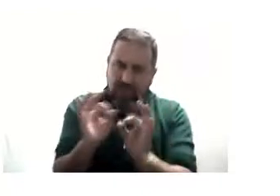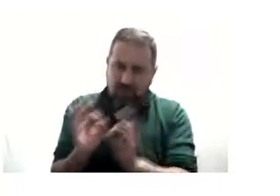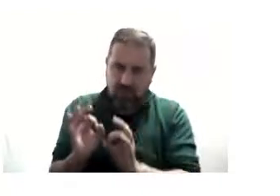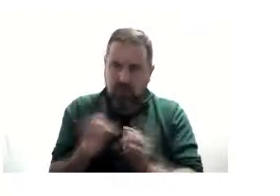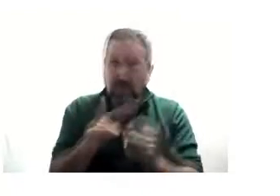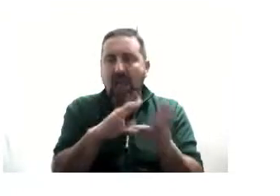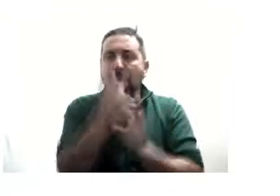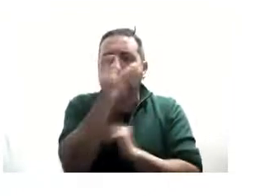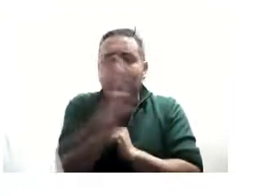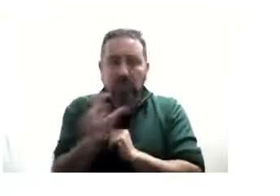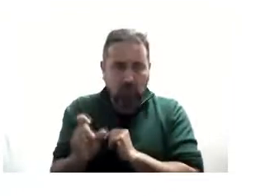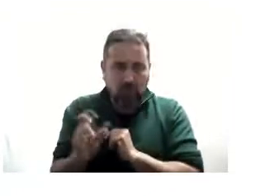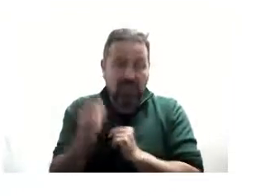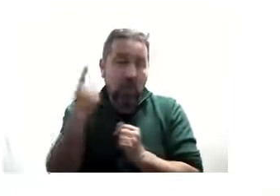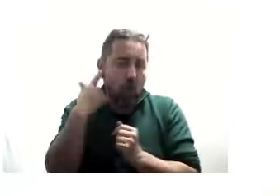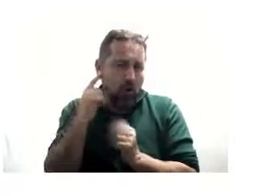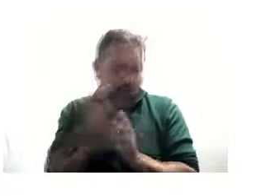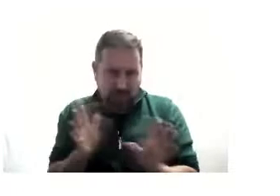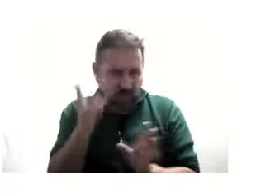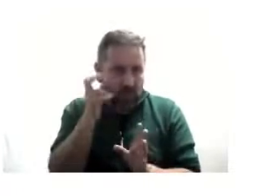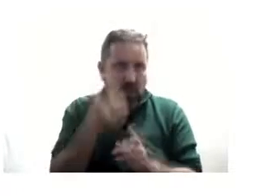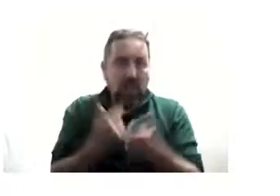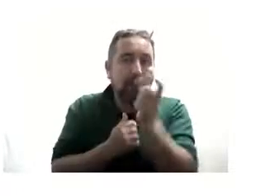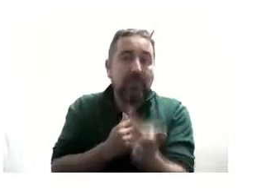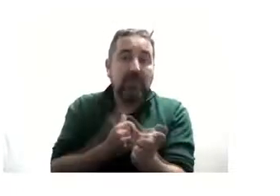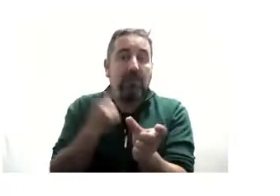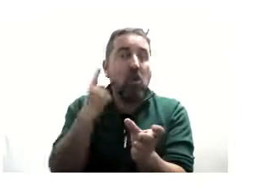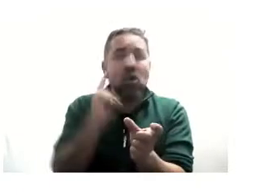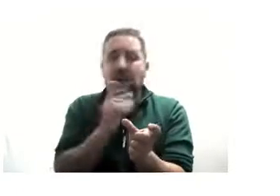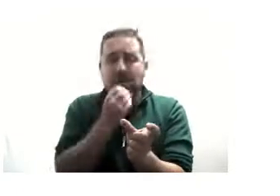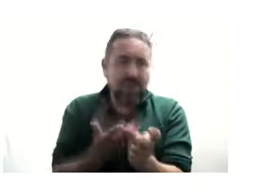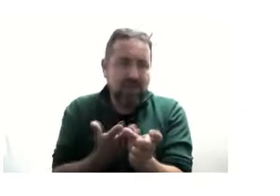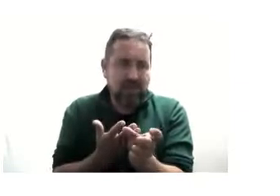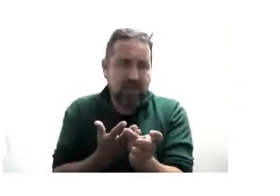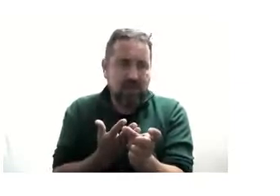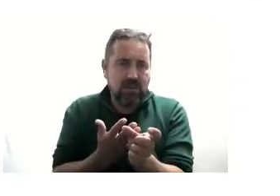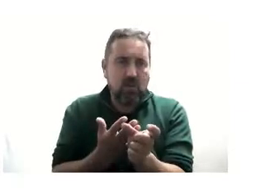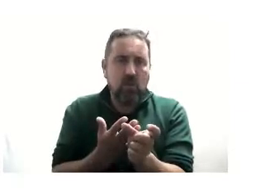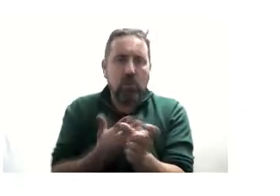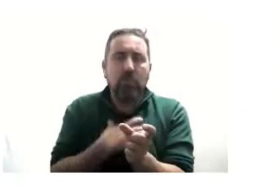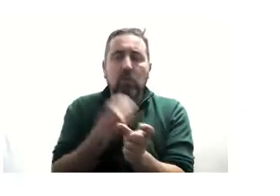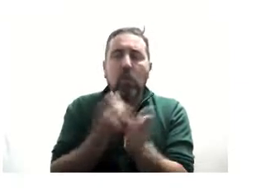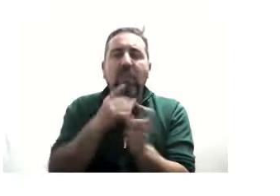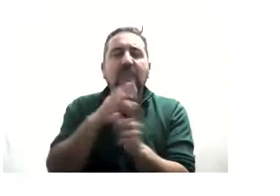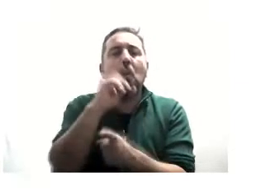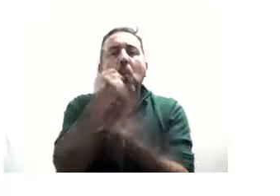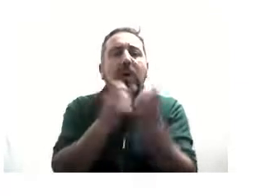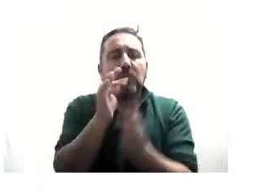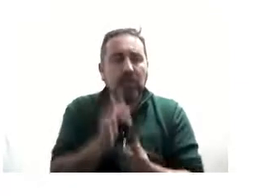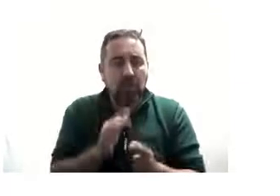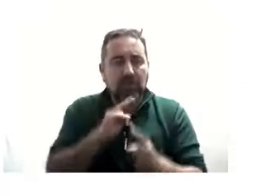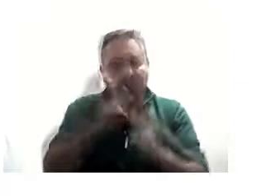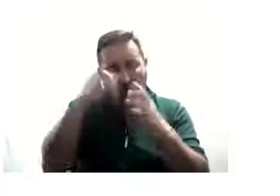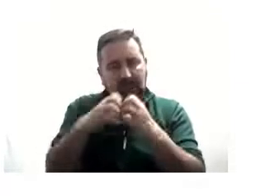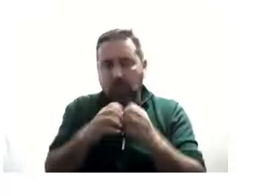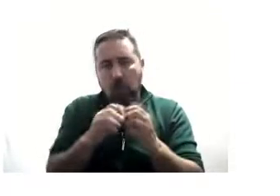además para personas que oyen mal, porque claro, una persona que no oye bien no puedes utilizar un cuestionario cognitivo al uso,